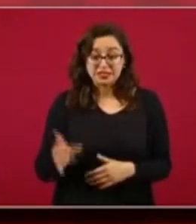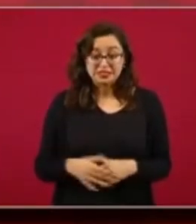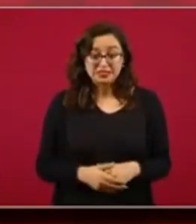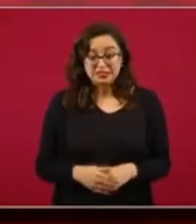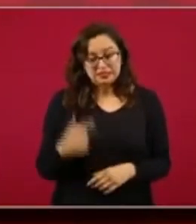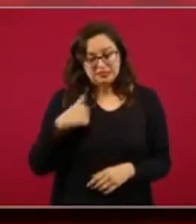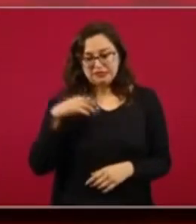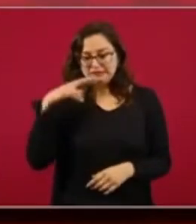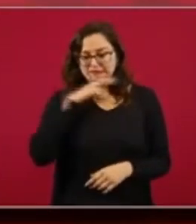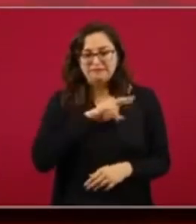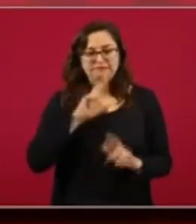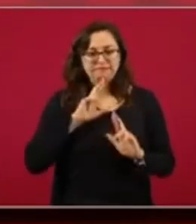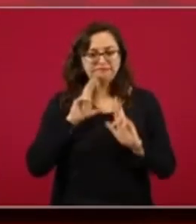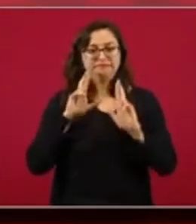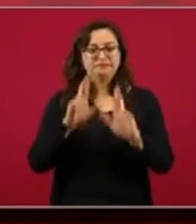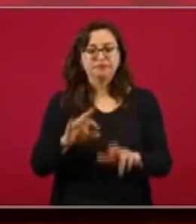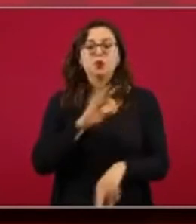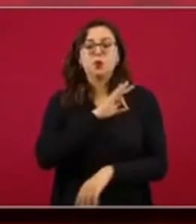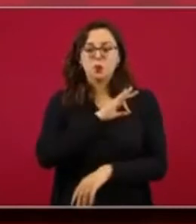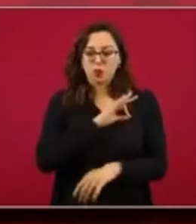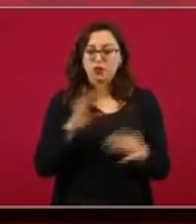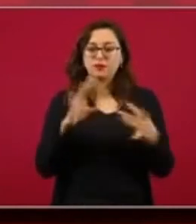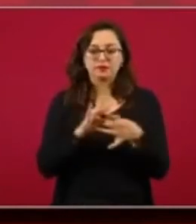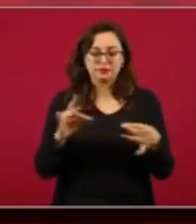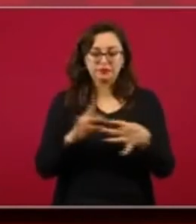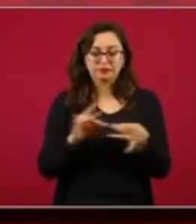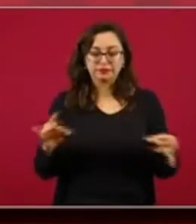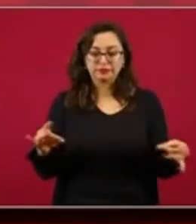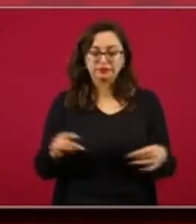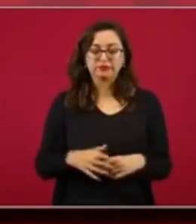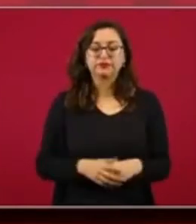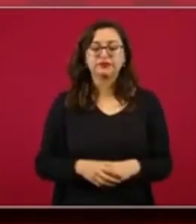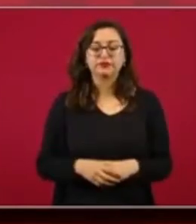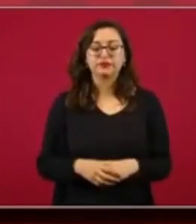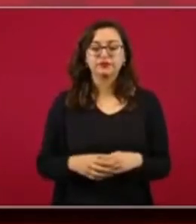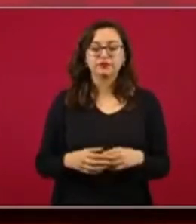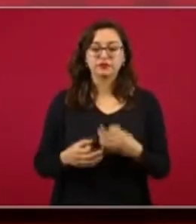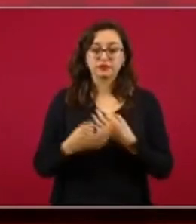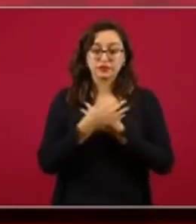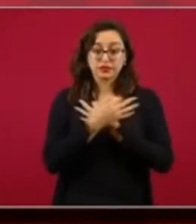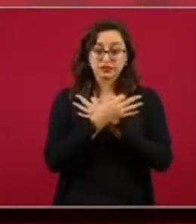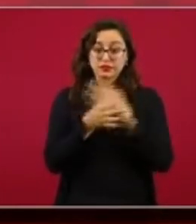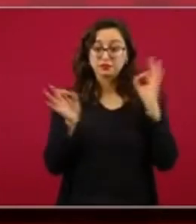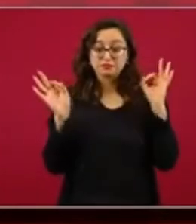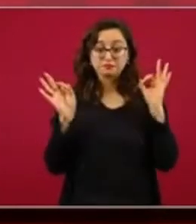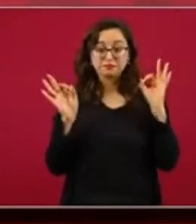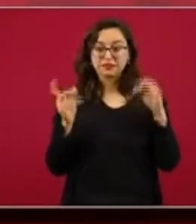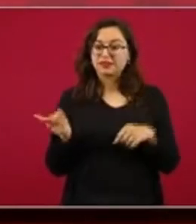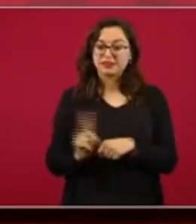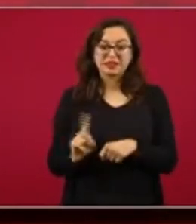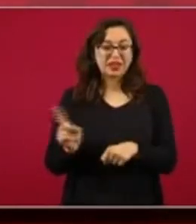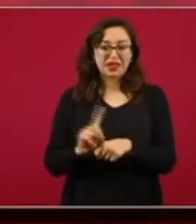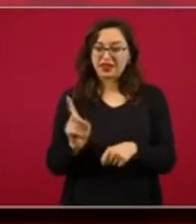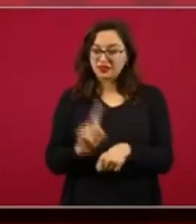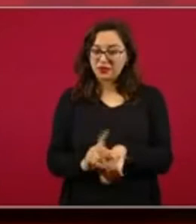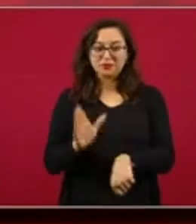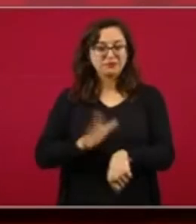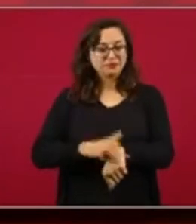30 segundos, me da pie a cerrar con este mensaje, que, si se fijan, es el con el que cerramos todas las